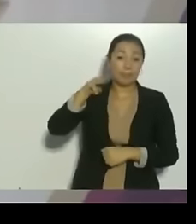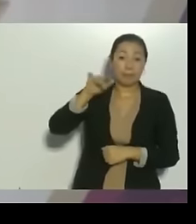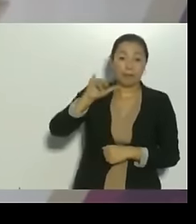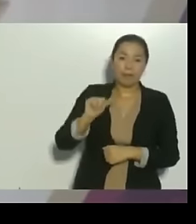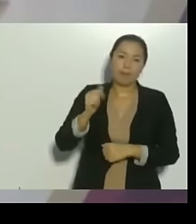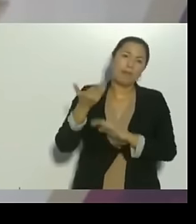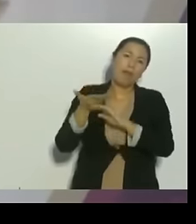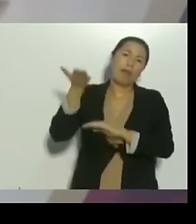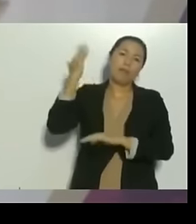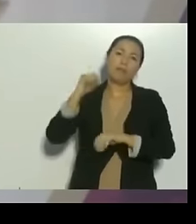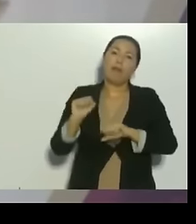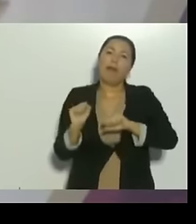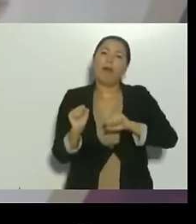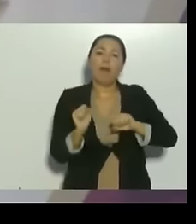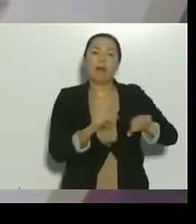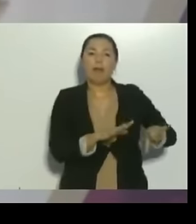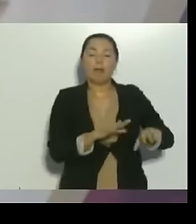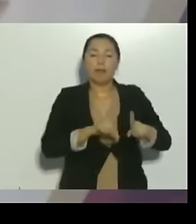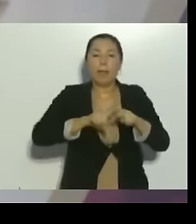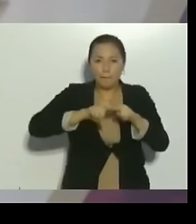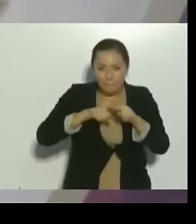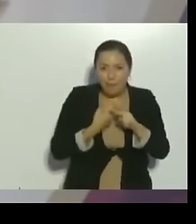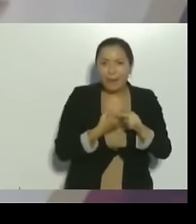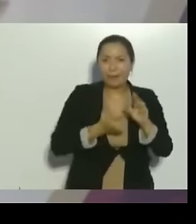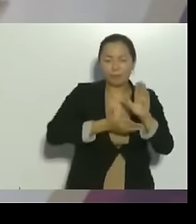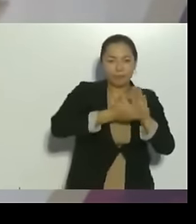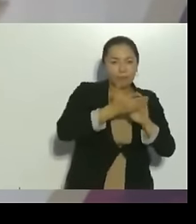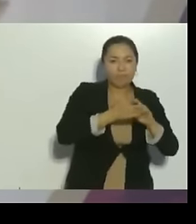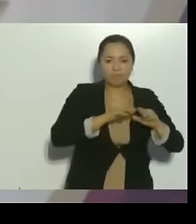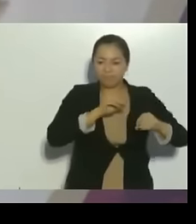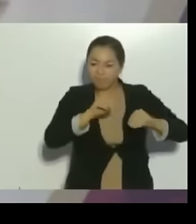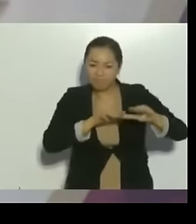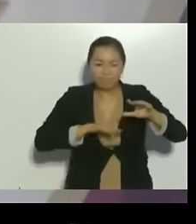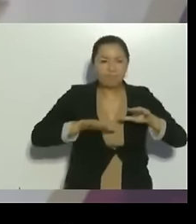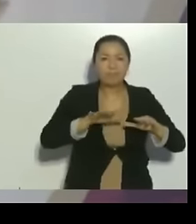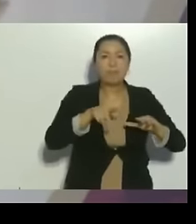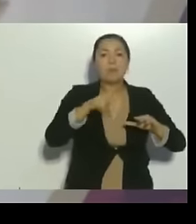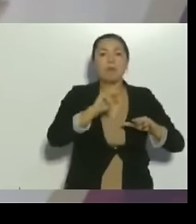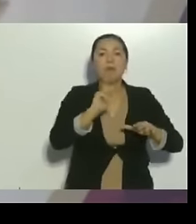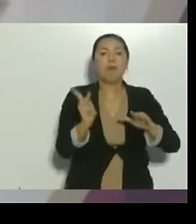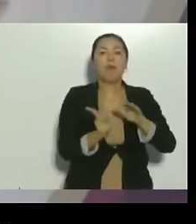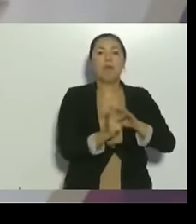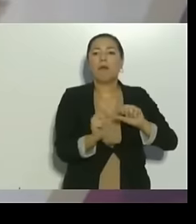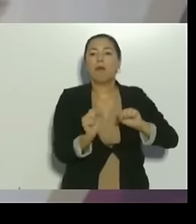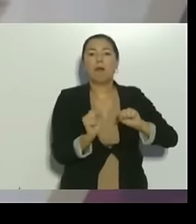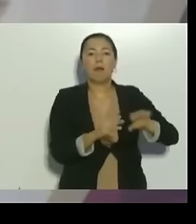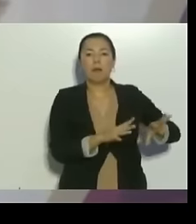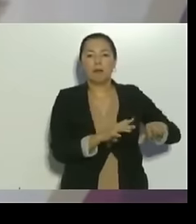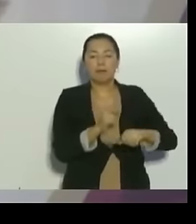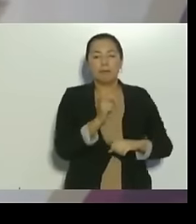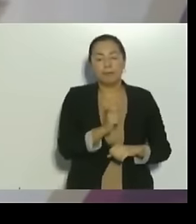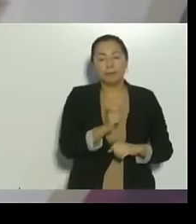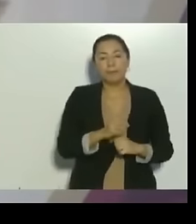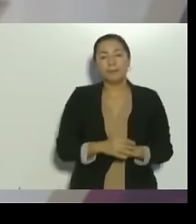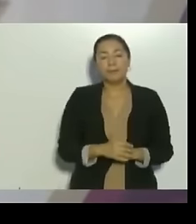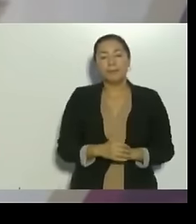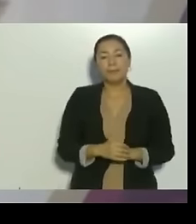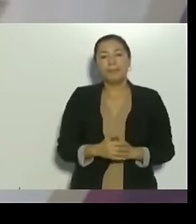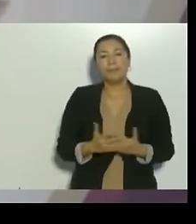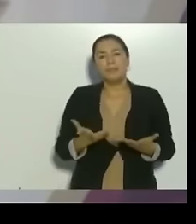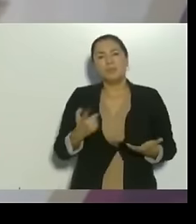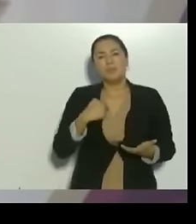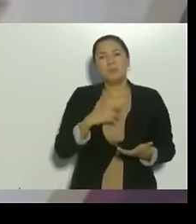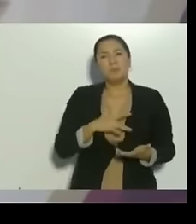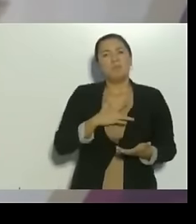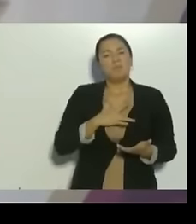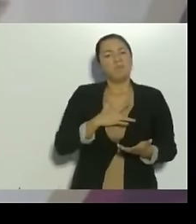energía es un eh producto de consumo principal para ellos en los cuales no ha subido en los últimos 6 años o sea